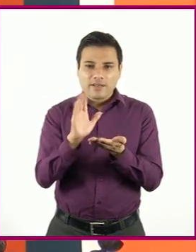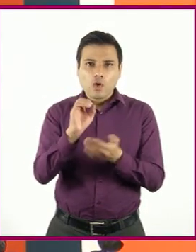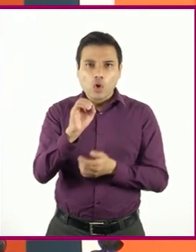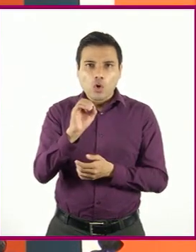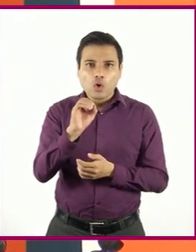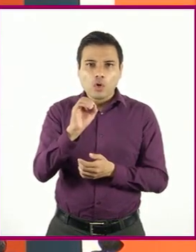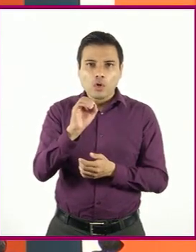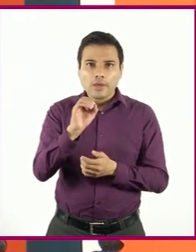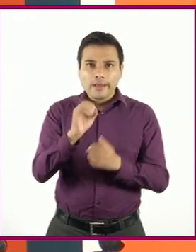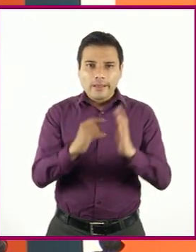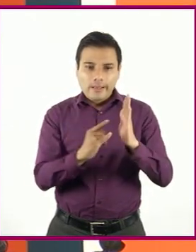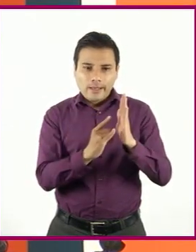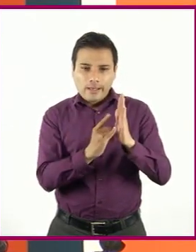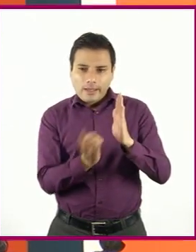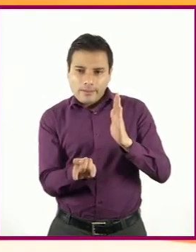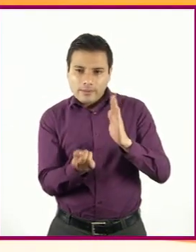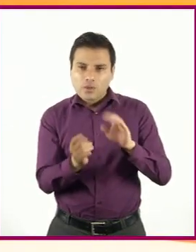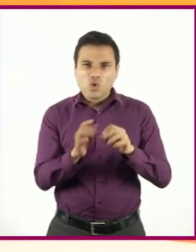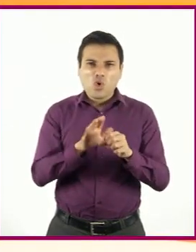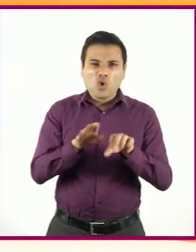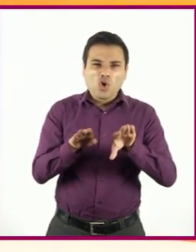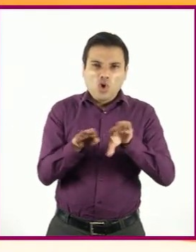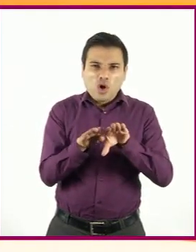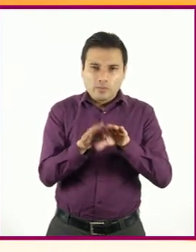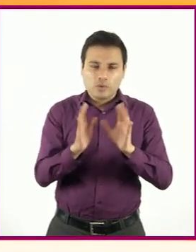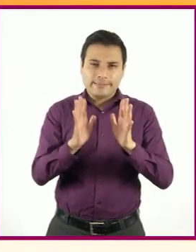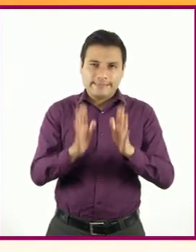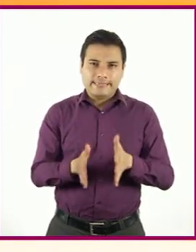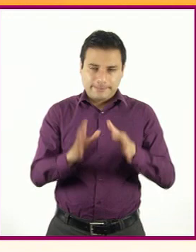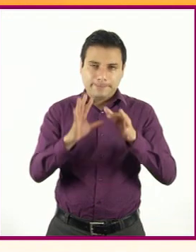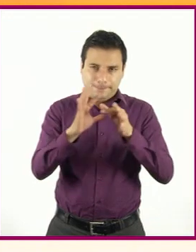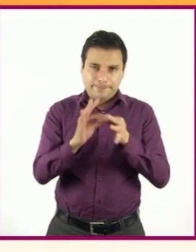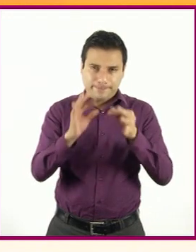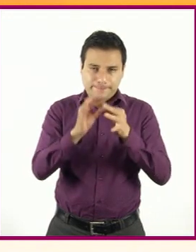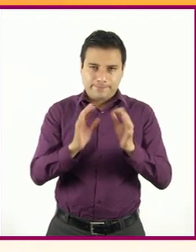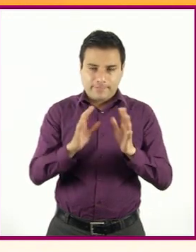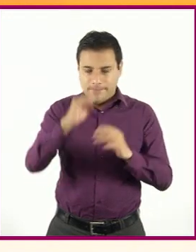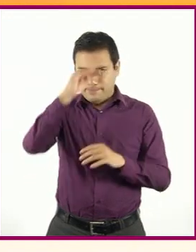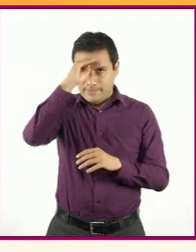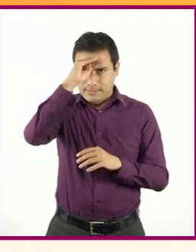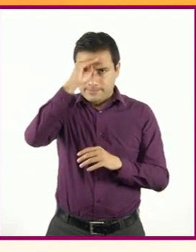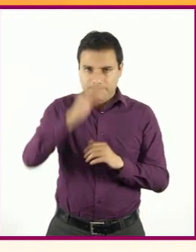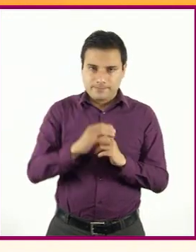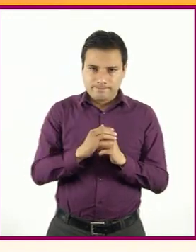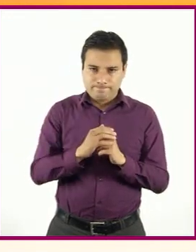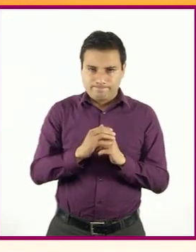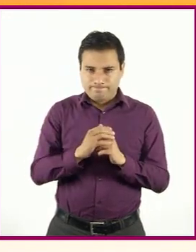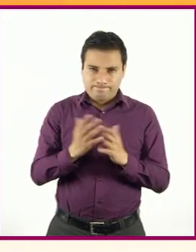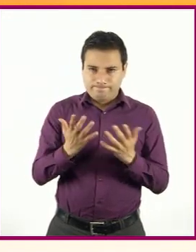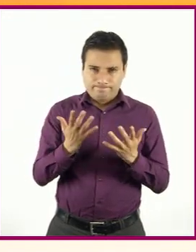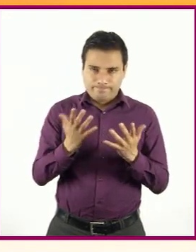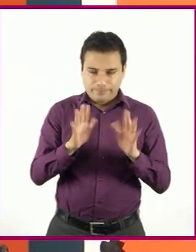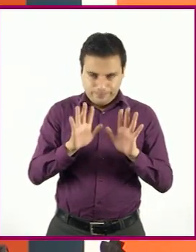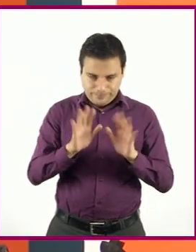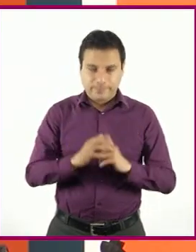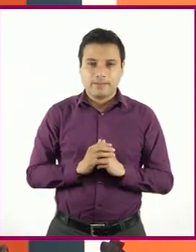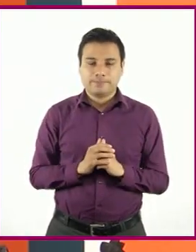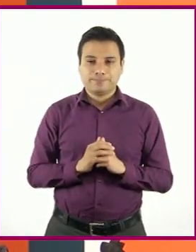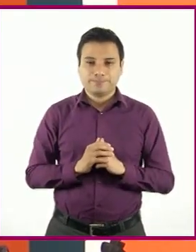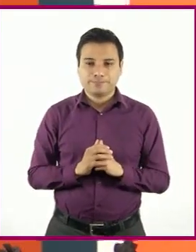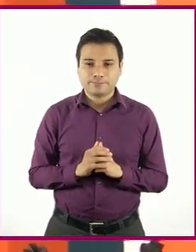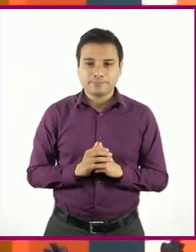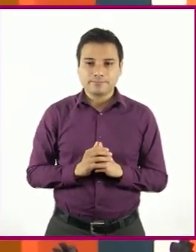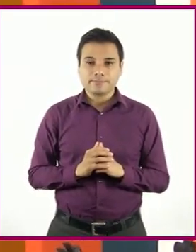sean las cosas, Claro. la función va a ser mucho más sencilla. Y por lo tanto, nuestro problema se resuelve más rápido. Sí. Hasta llegar